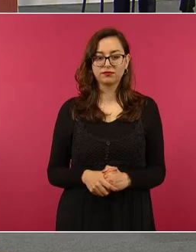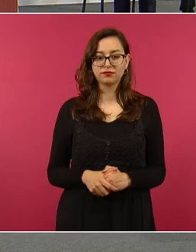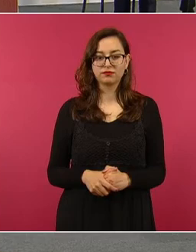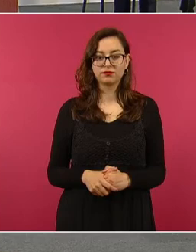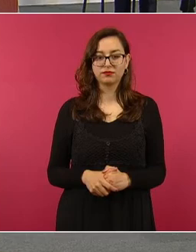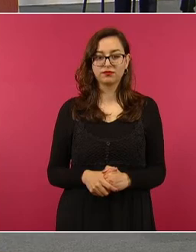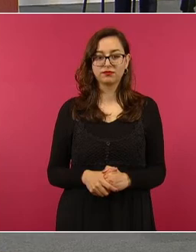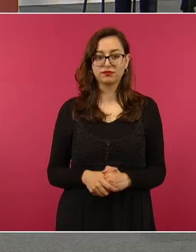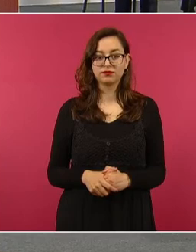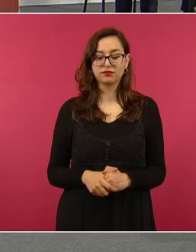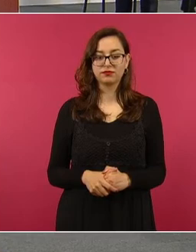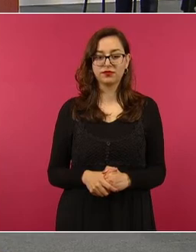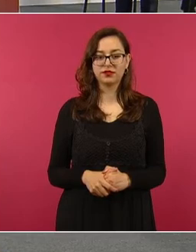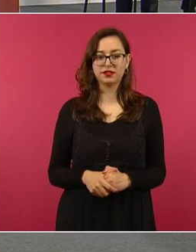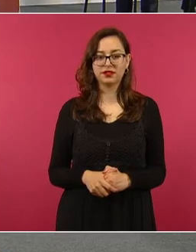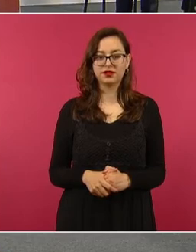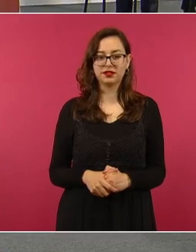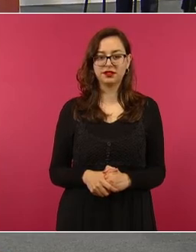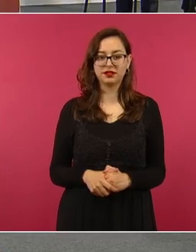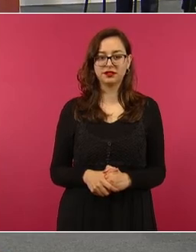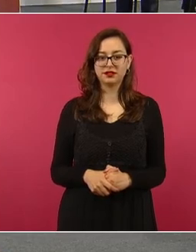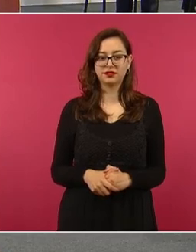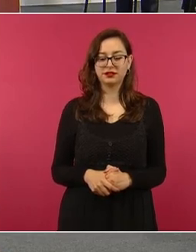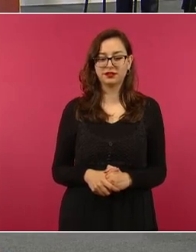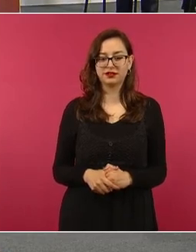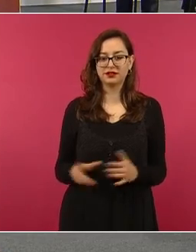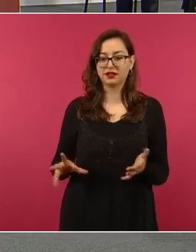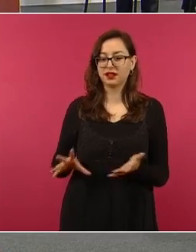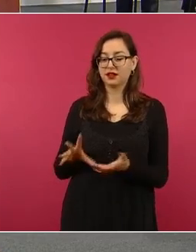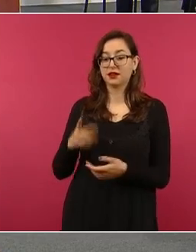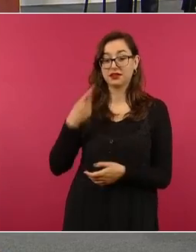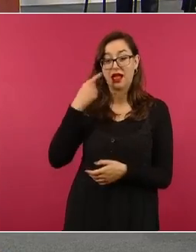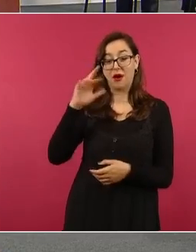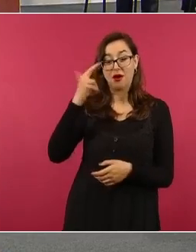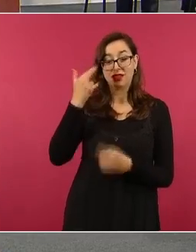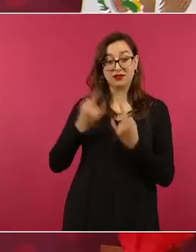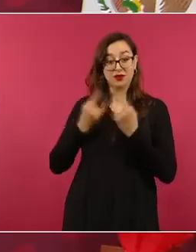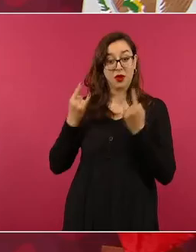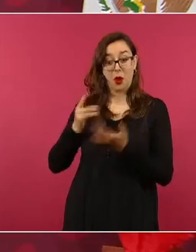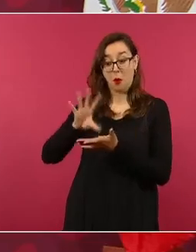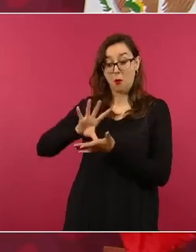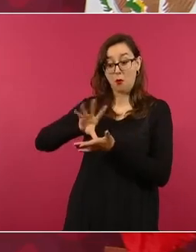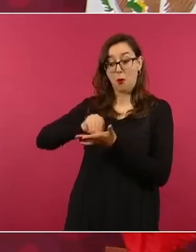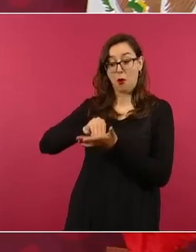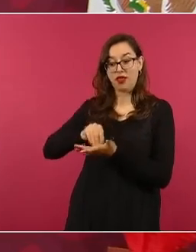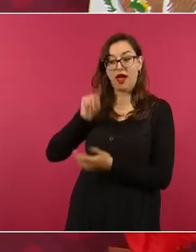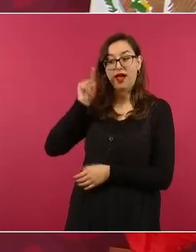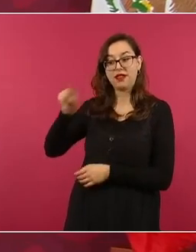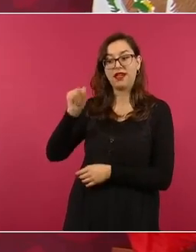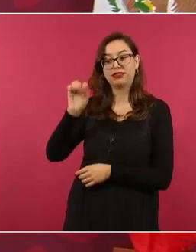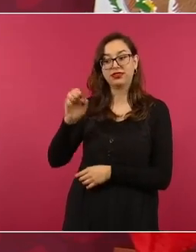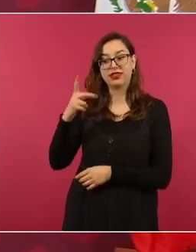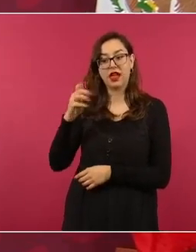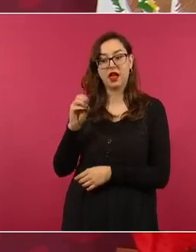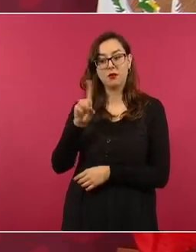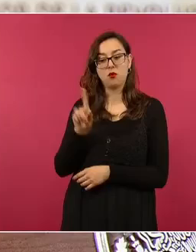de la boda, les cuento que fue en Tepoztlán y se casó